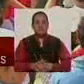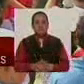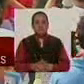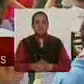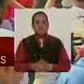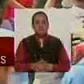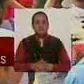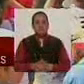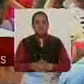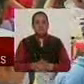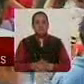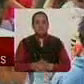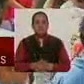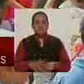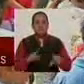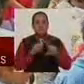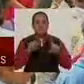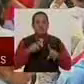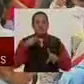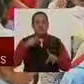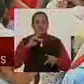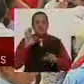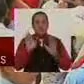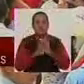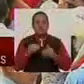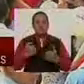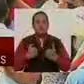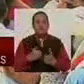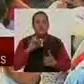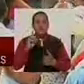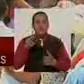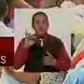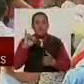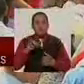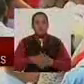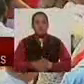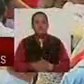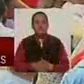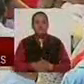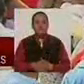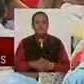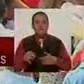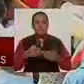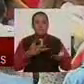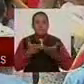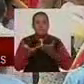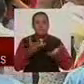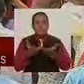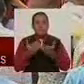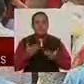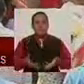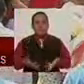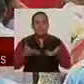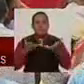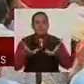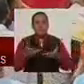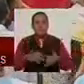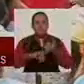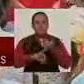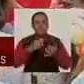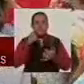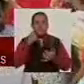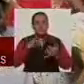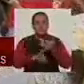sin la necesidad de que cuenten con DNI. Este servicio lo brindará el CIS en